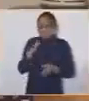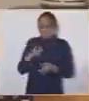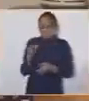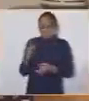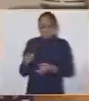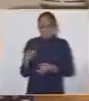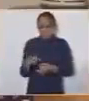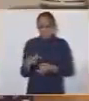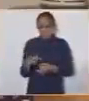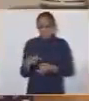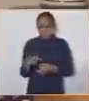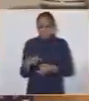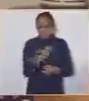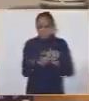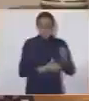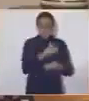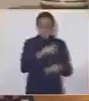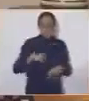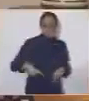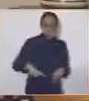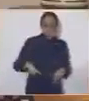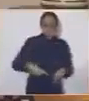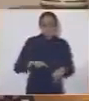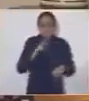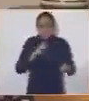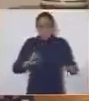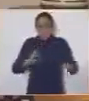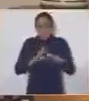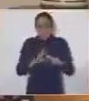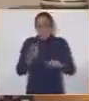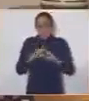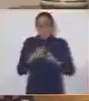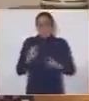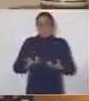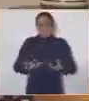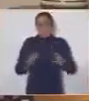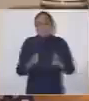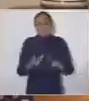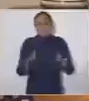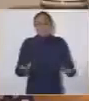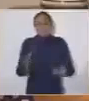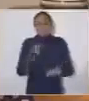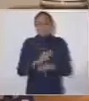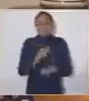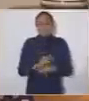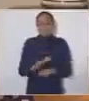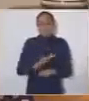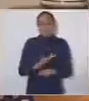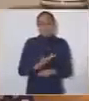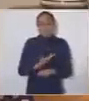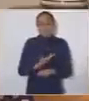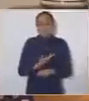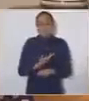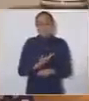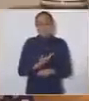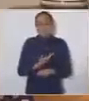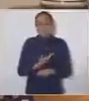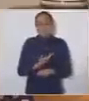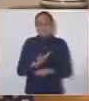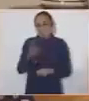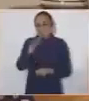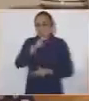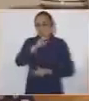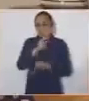Si el Poder Judicial utilizó para justificar gastos presupuestales, ejercicio de gasto,